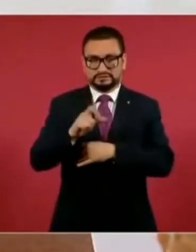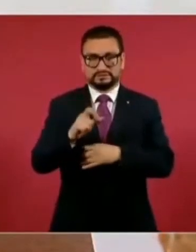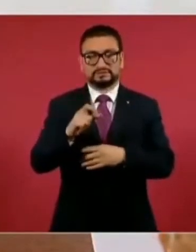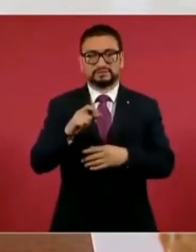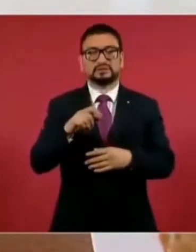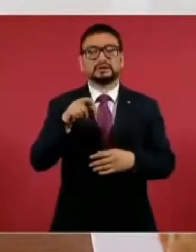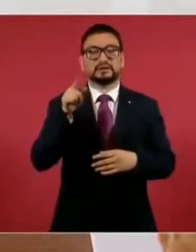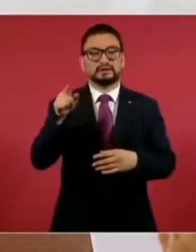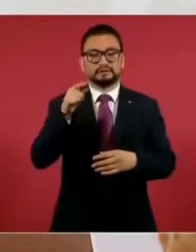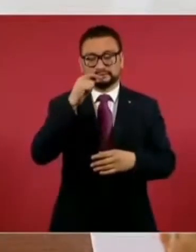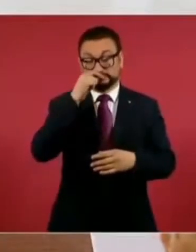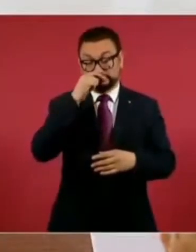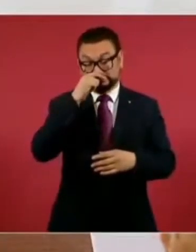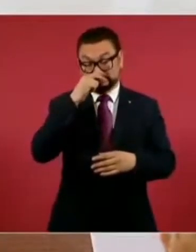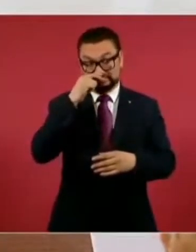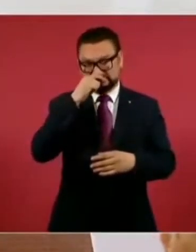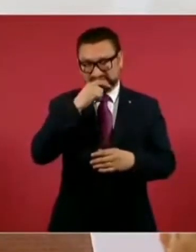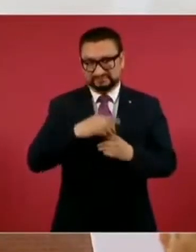y